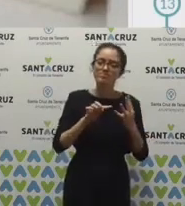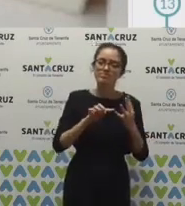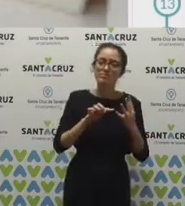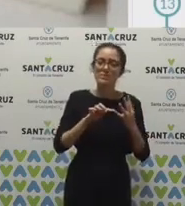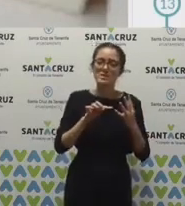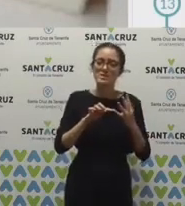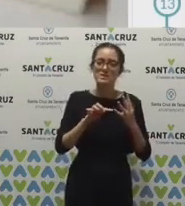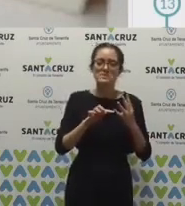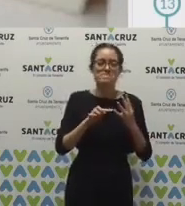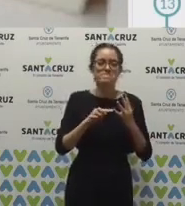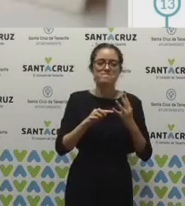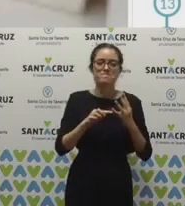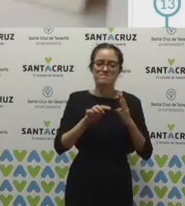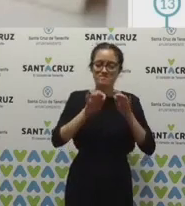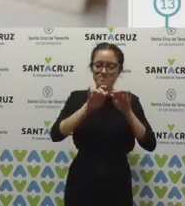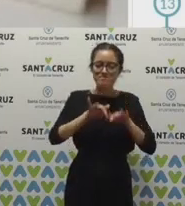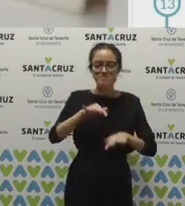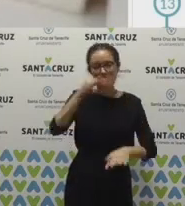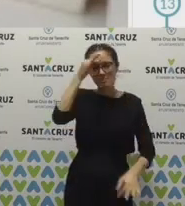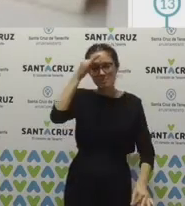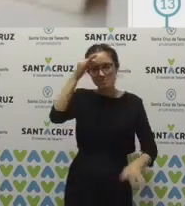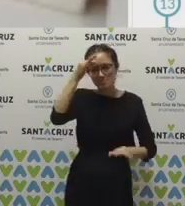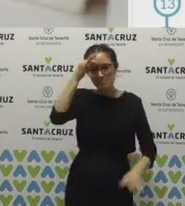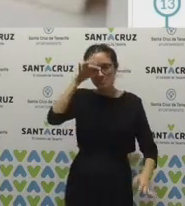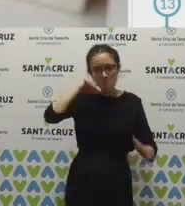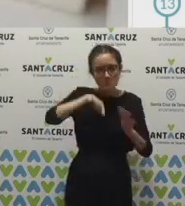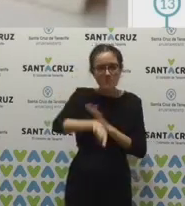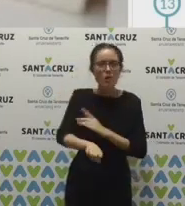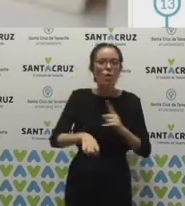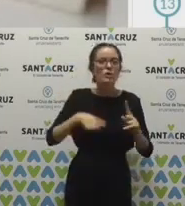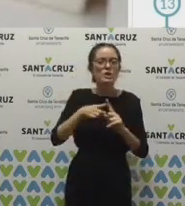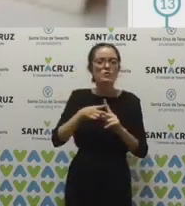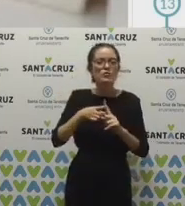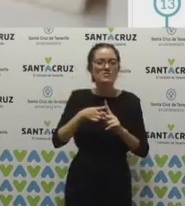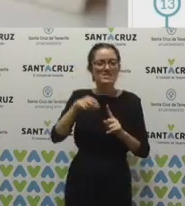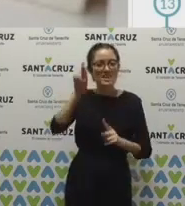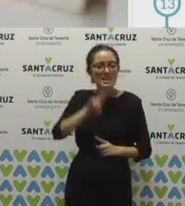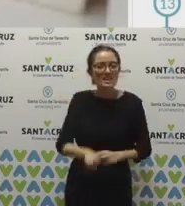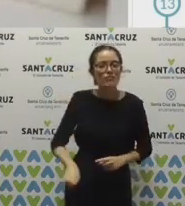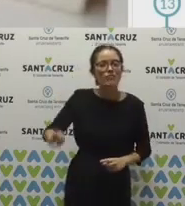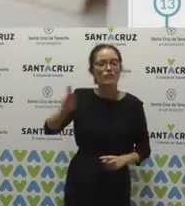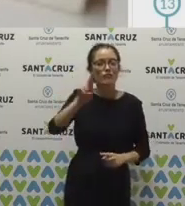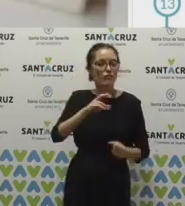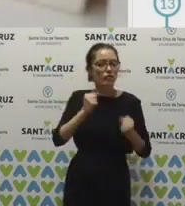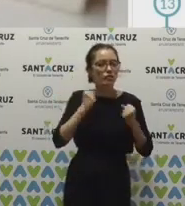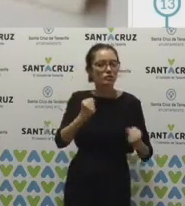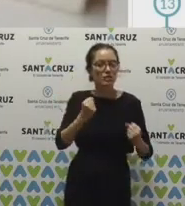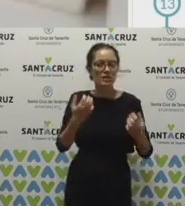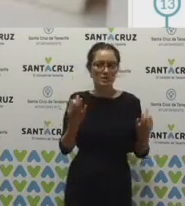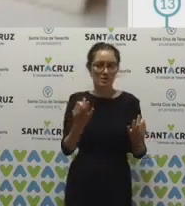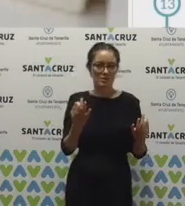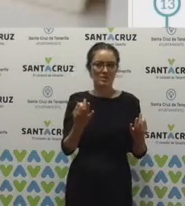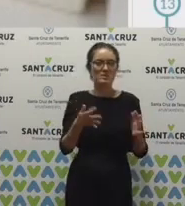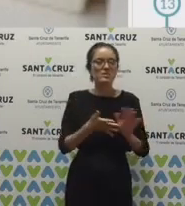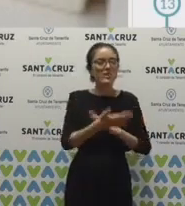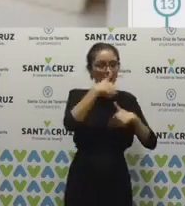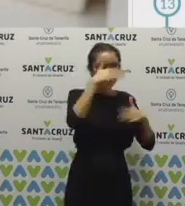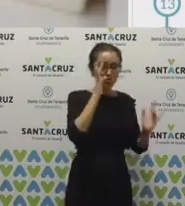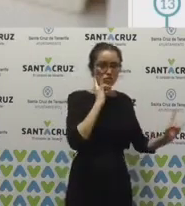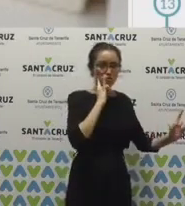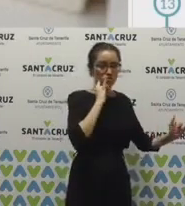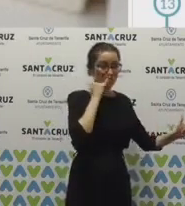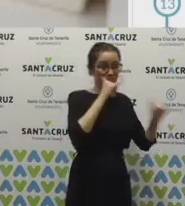mejor lo que hay que reforzar que en realidad lo que hay que reforzar no es tanto la atención telefónica que